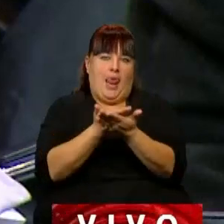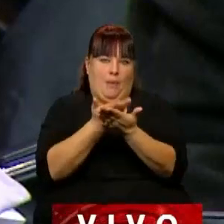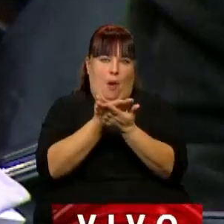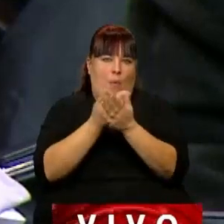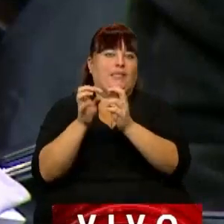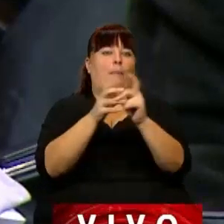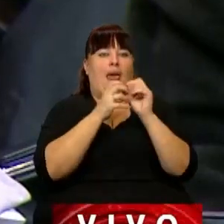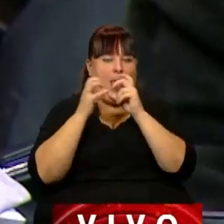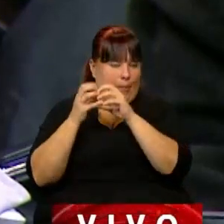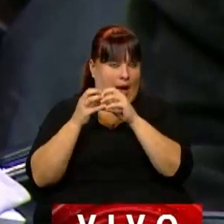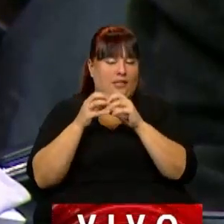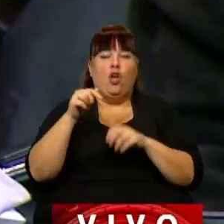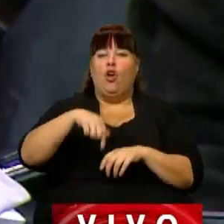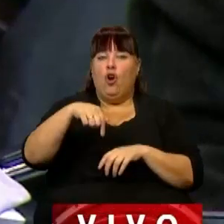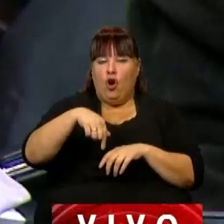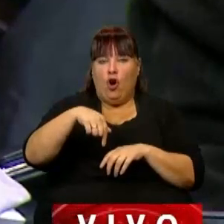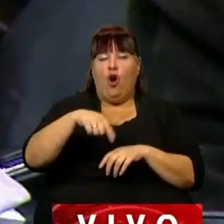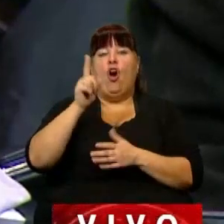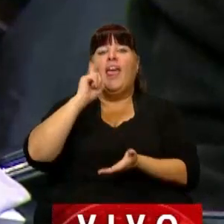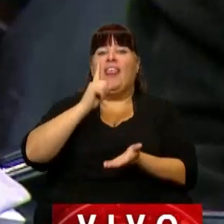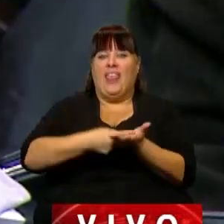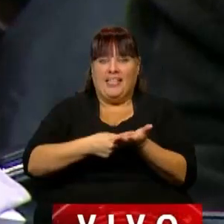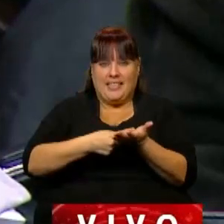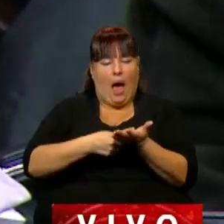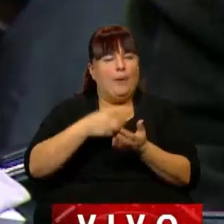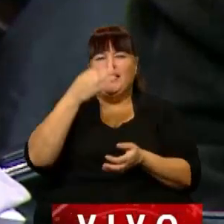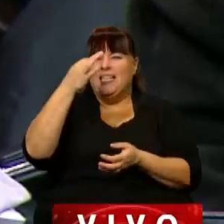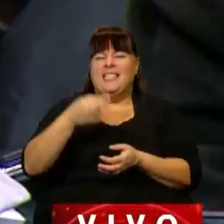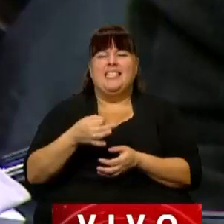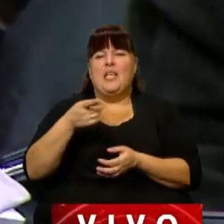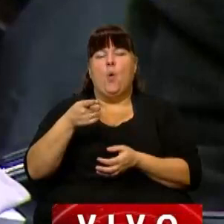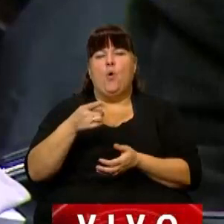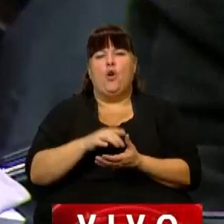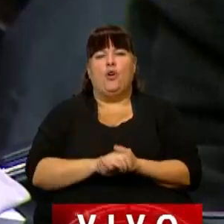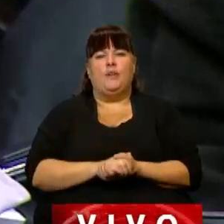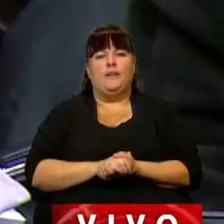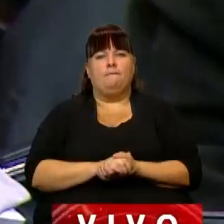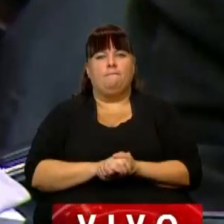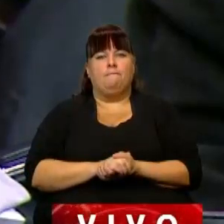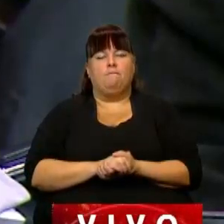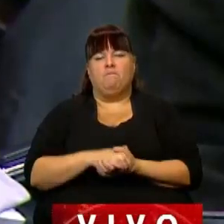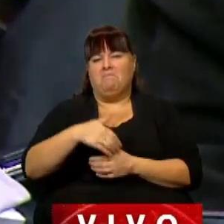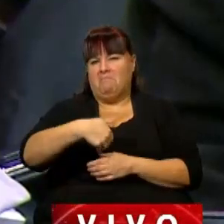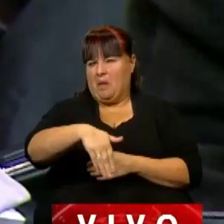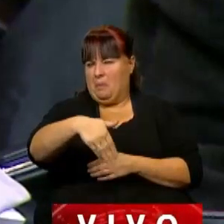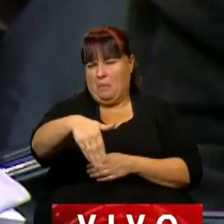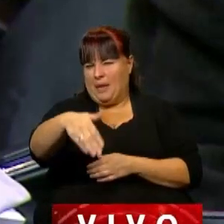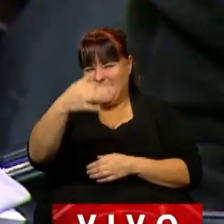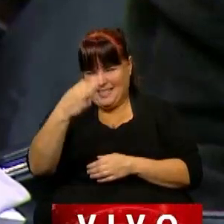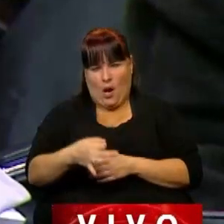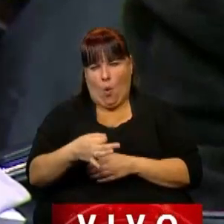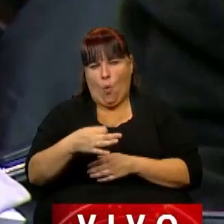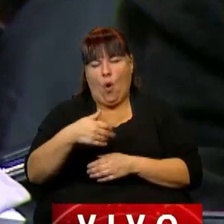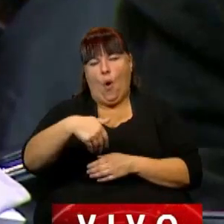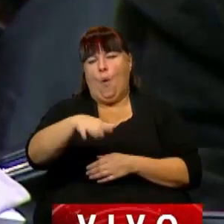debate y hoy con este dictamen seguramente en unas pocas horas